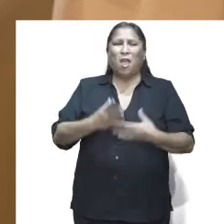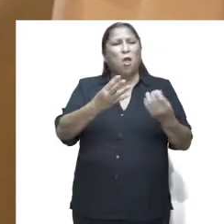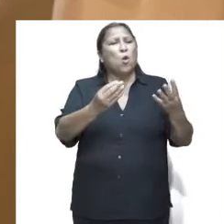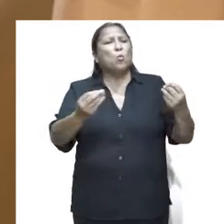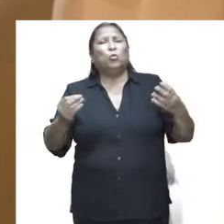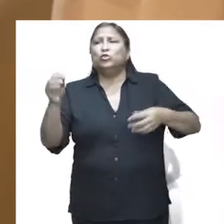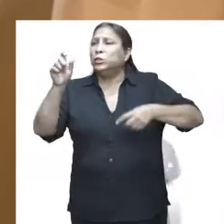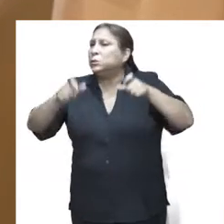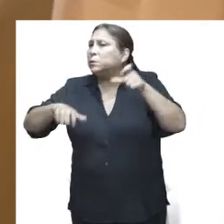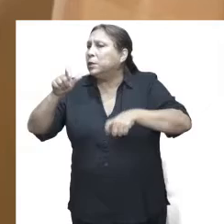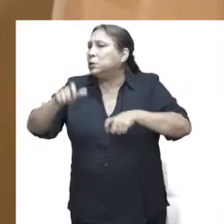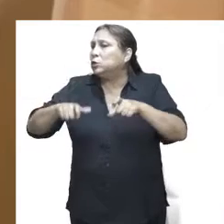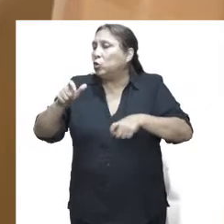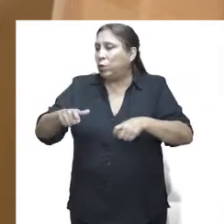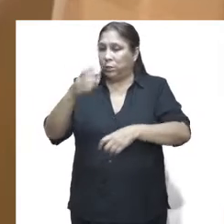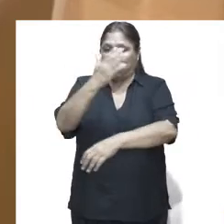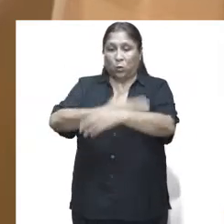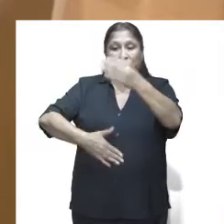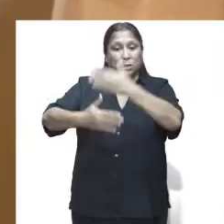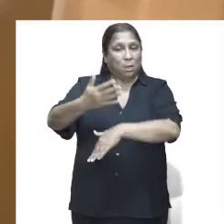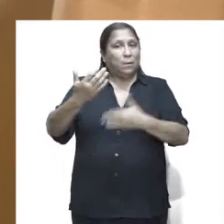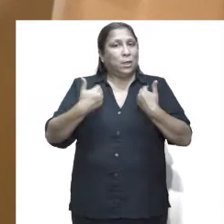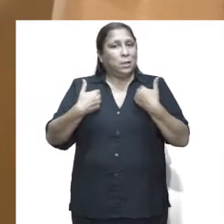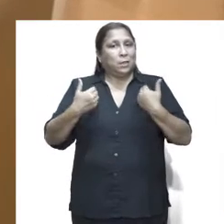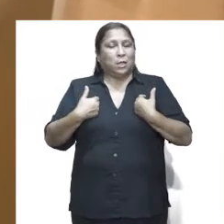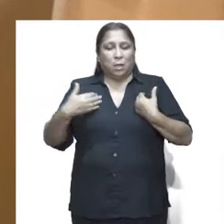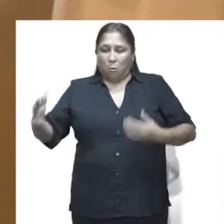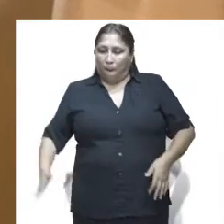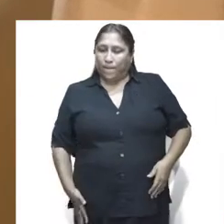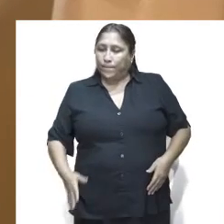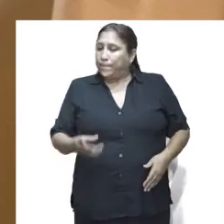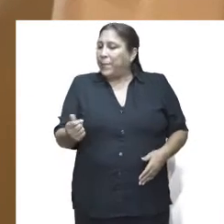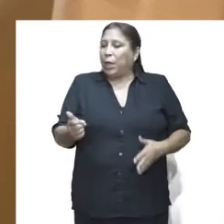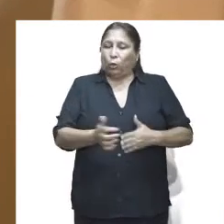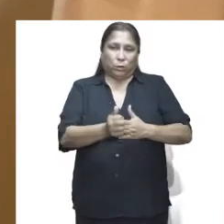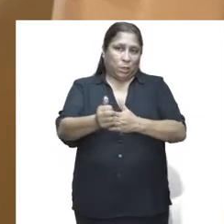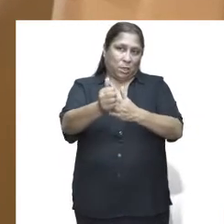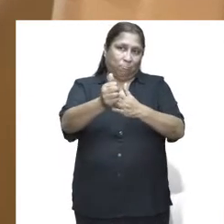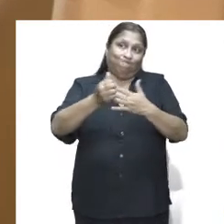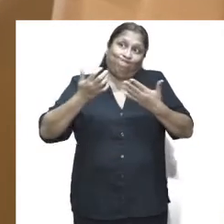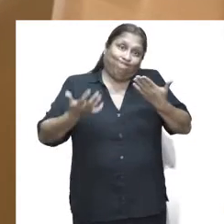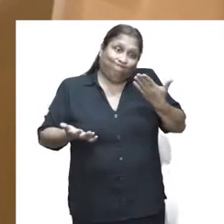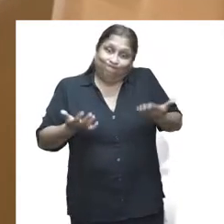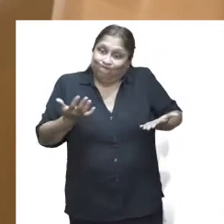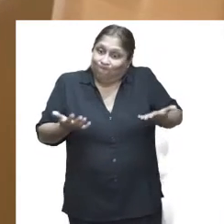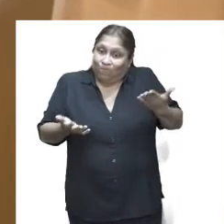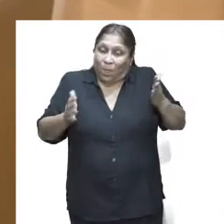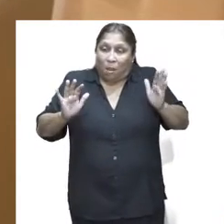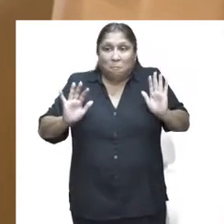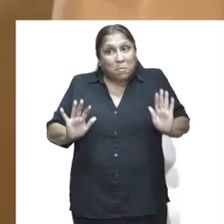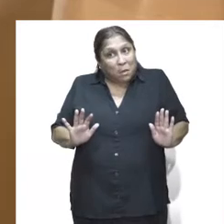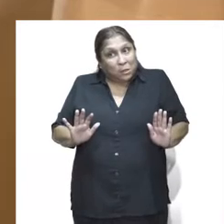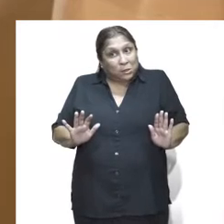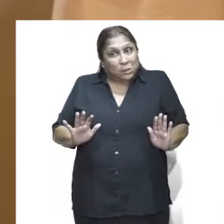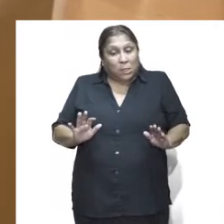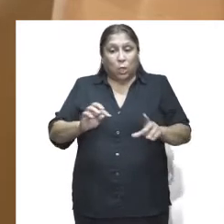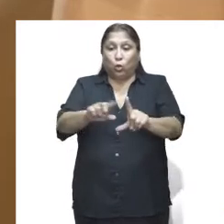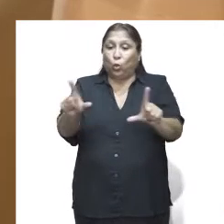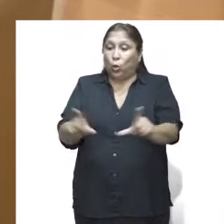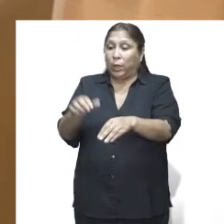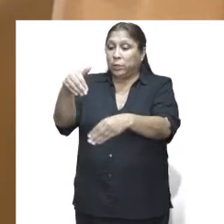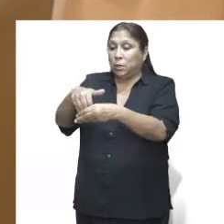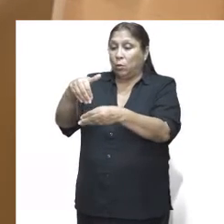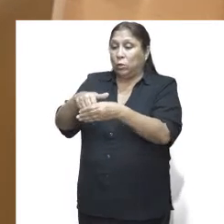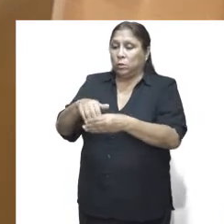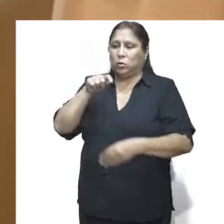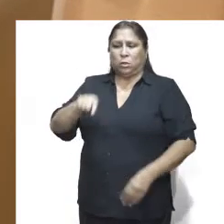personas con discapacidad tienen un perro guía. De repente, en los locales de votaciones